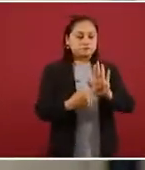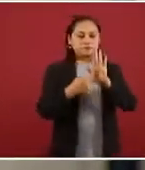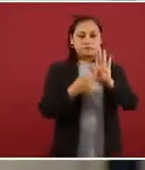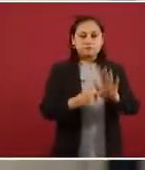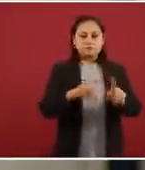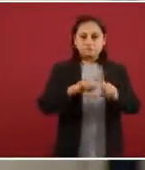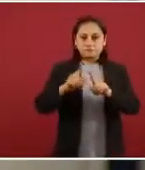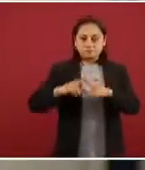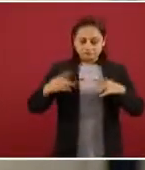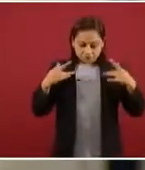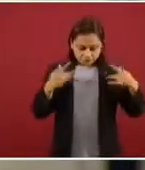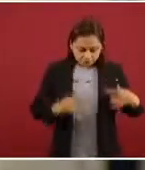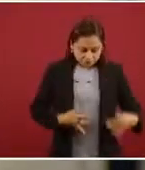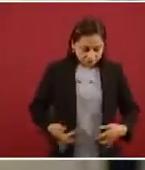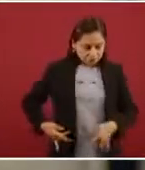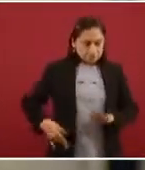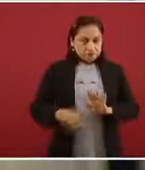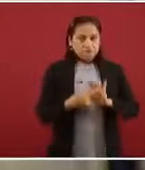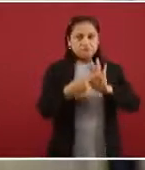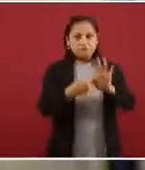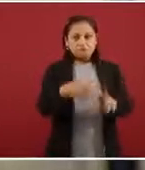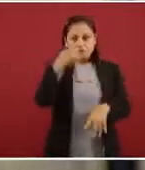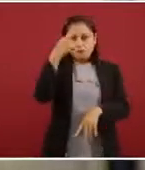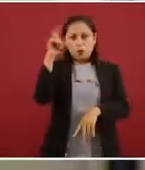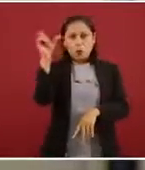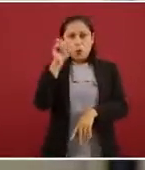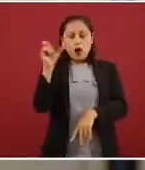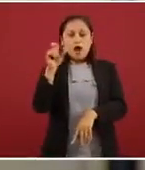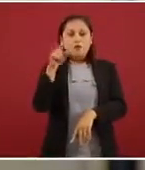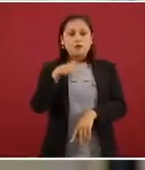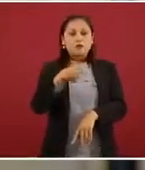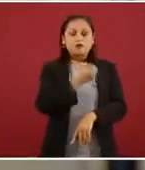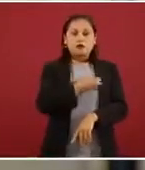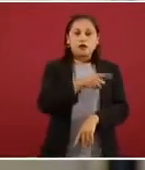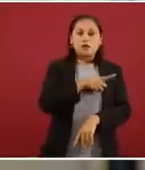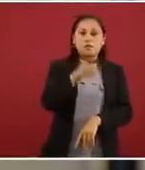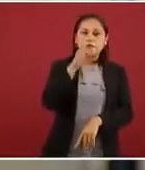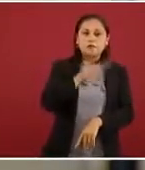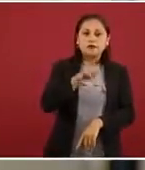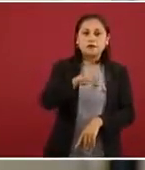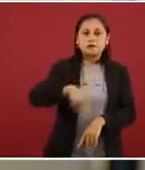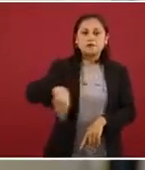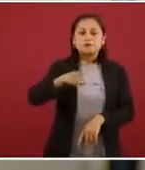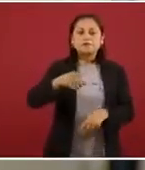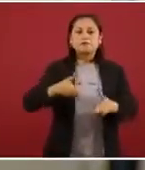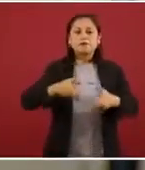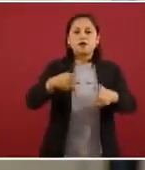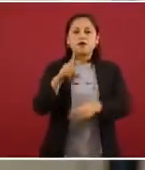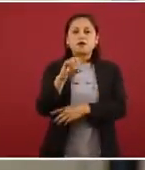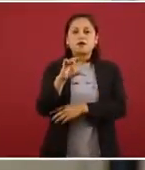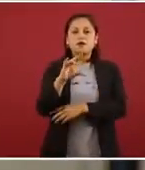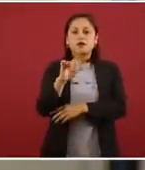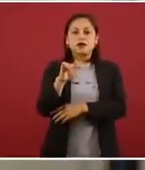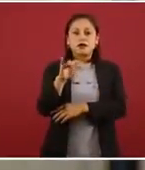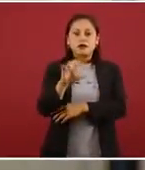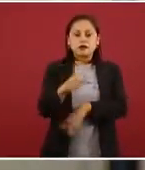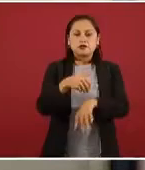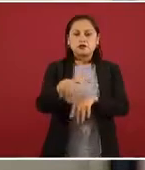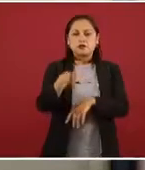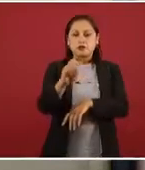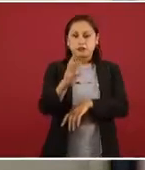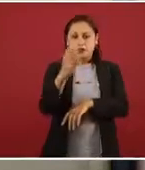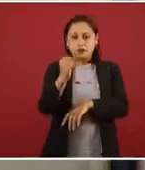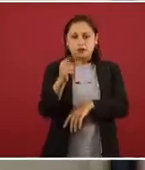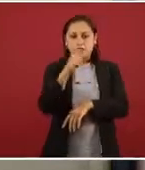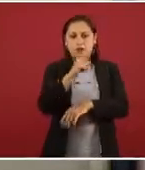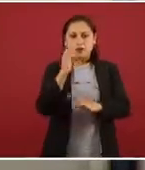primaria, secundaria, el sexto de primaria y la secundaria, de que viesen, estaba en la calle Donceles número 39, aquí en la Ciudad de México, presidente.